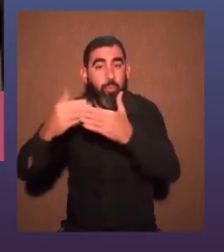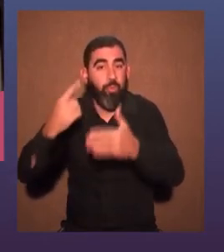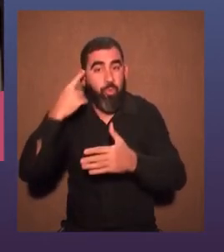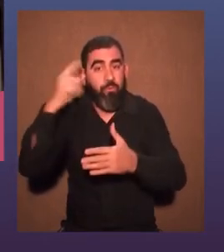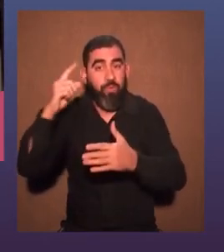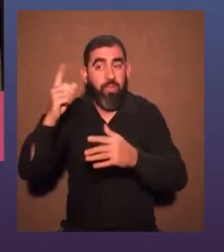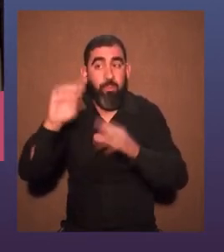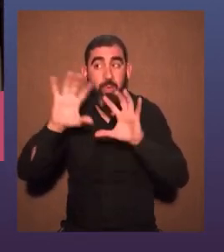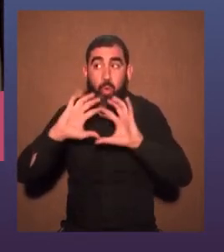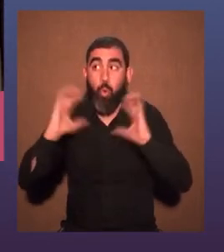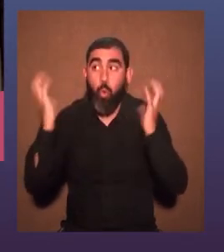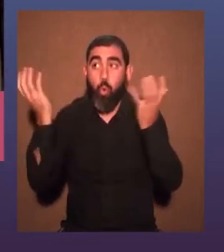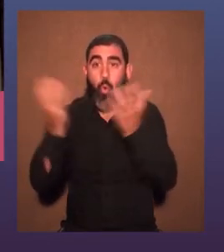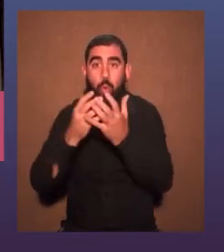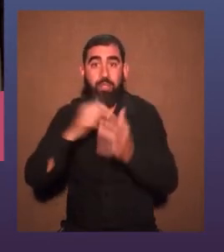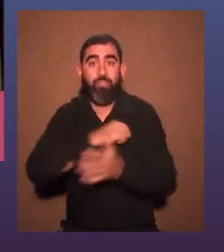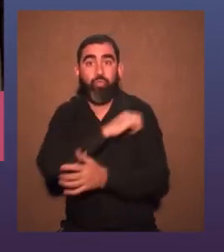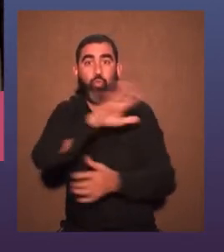global social.